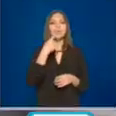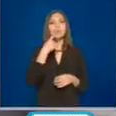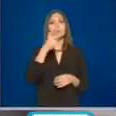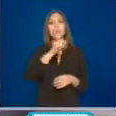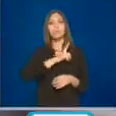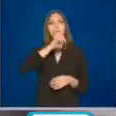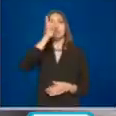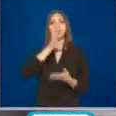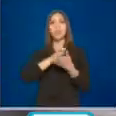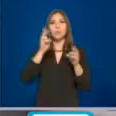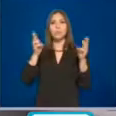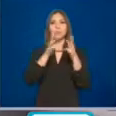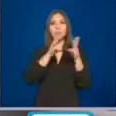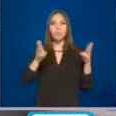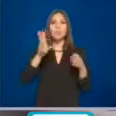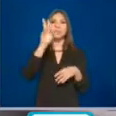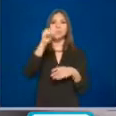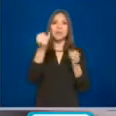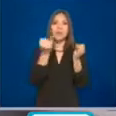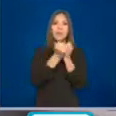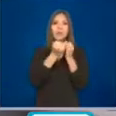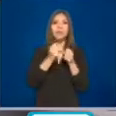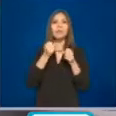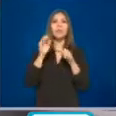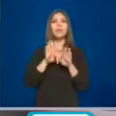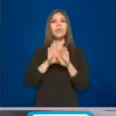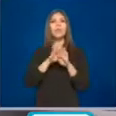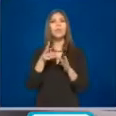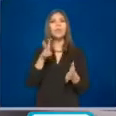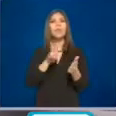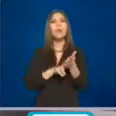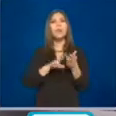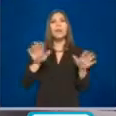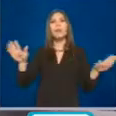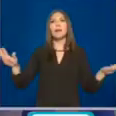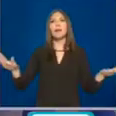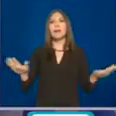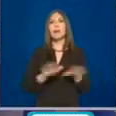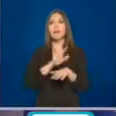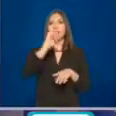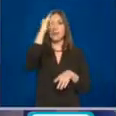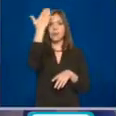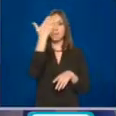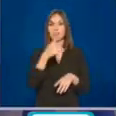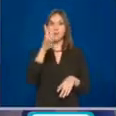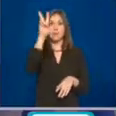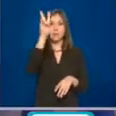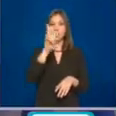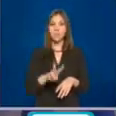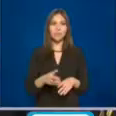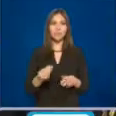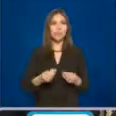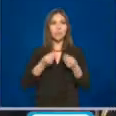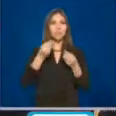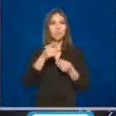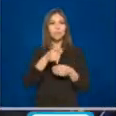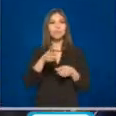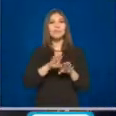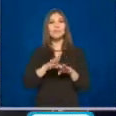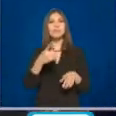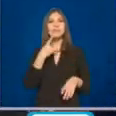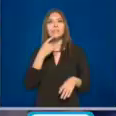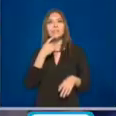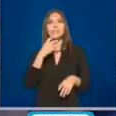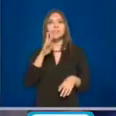la música, del talento, sino también del valor de cambiar de imagen. O sea, de verdad, le has echado muchas ganas, te